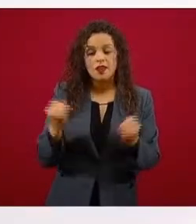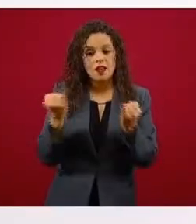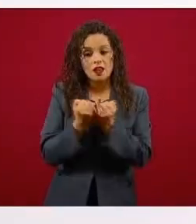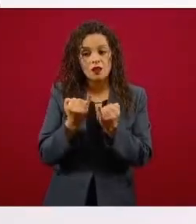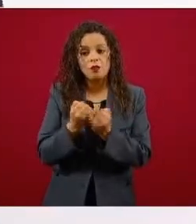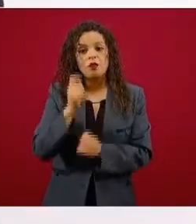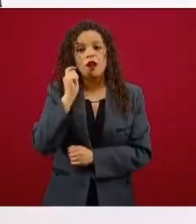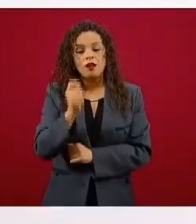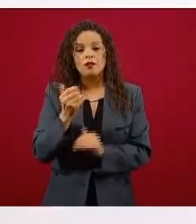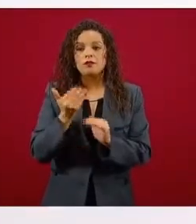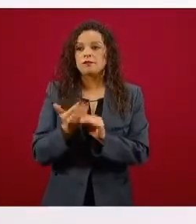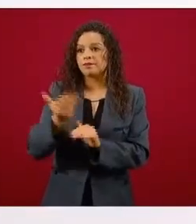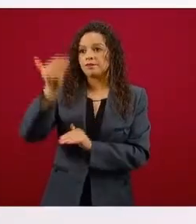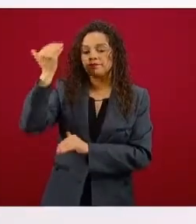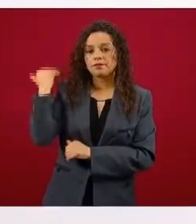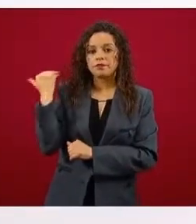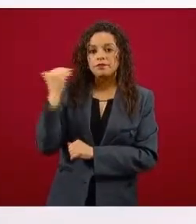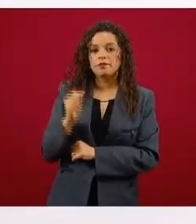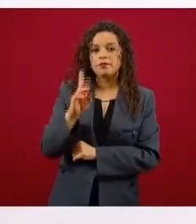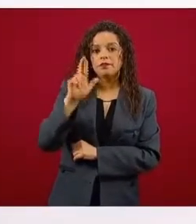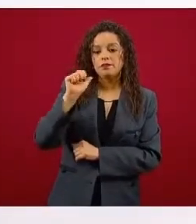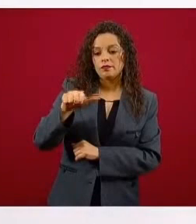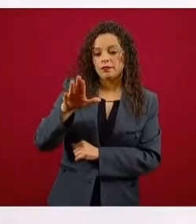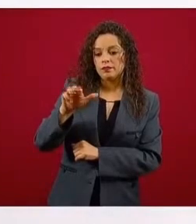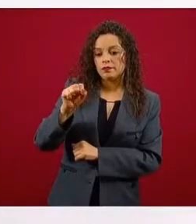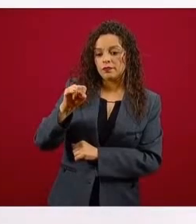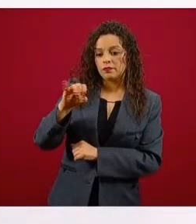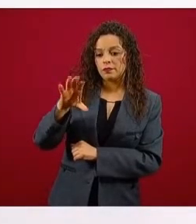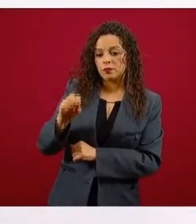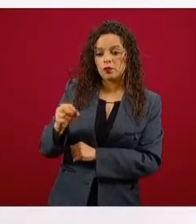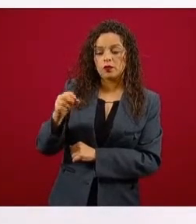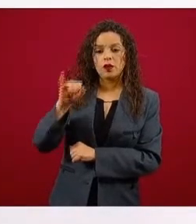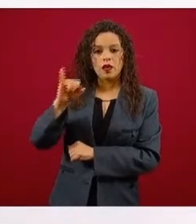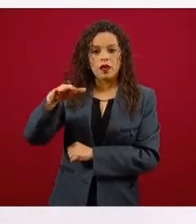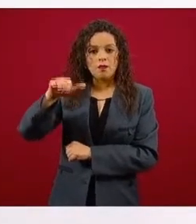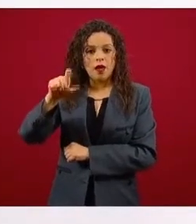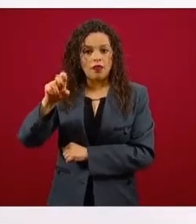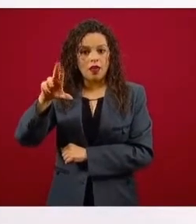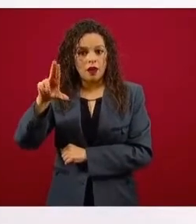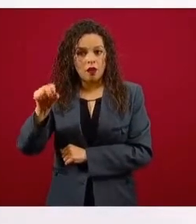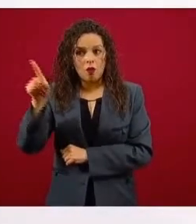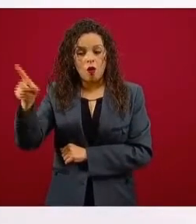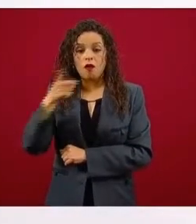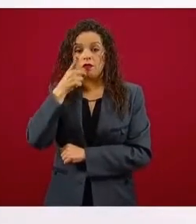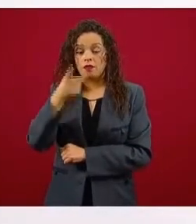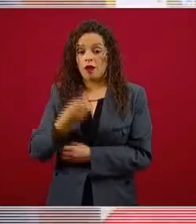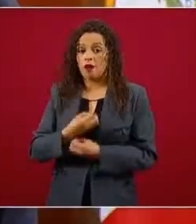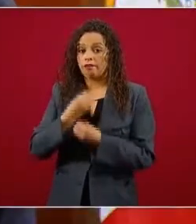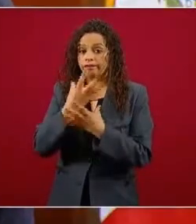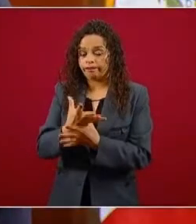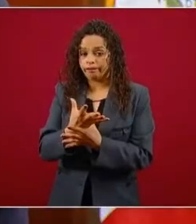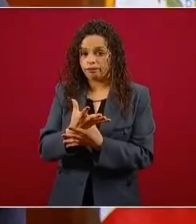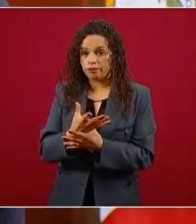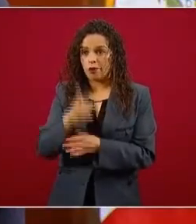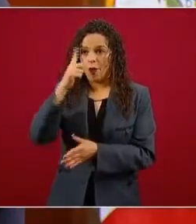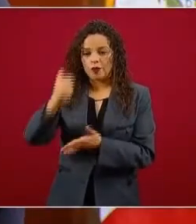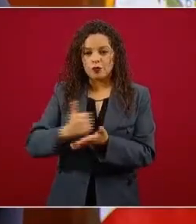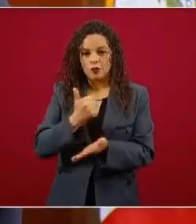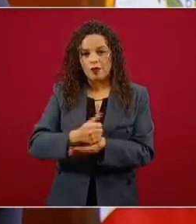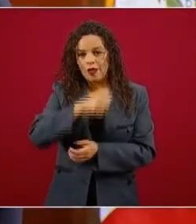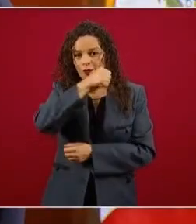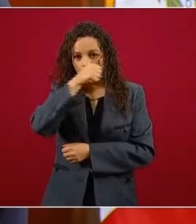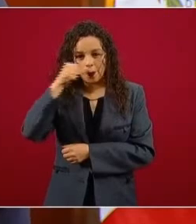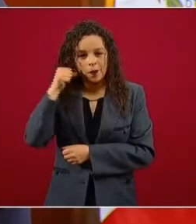el apóstol de la democracia, Francisco I. Madero, que expresó en Ciudad Juárez